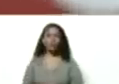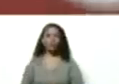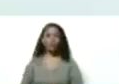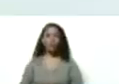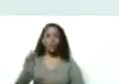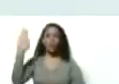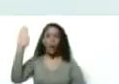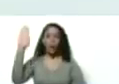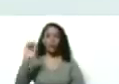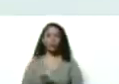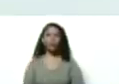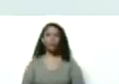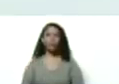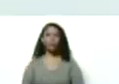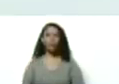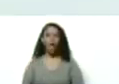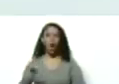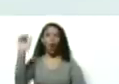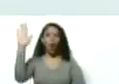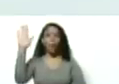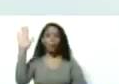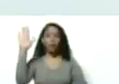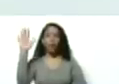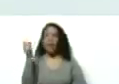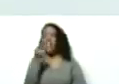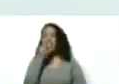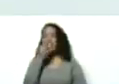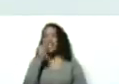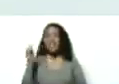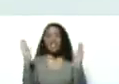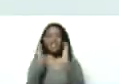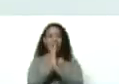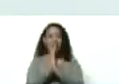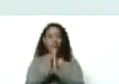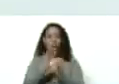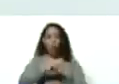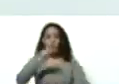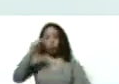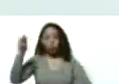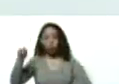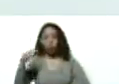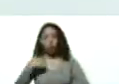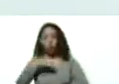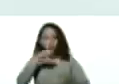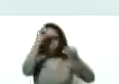jurar, con el juramento del Monte Sacro. Bueno, hemos estado aquí revisando, compañero,